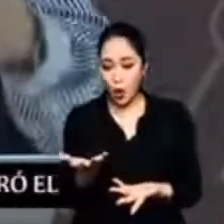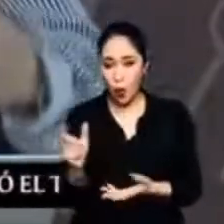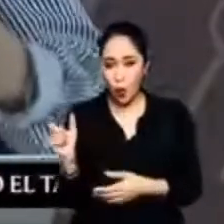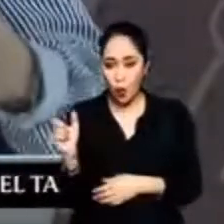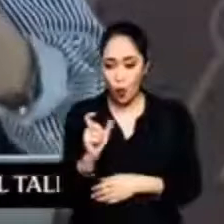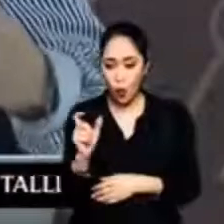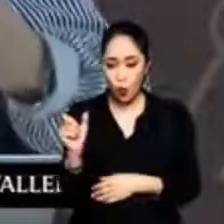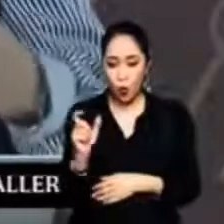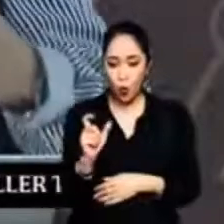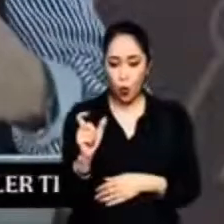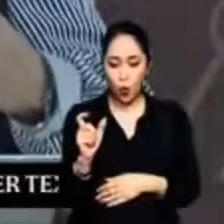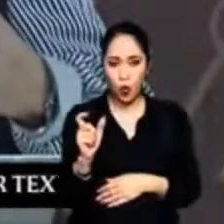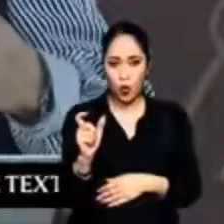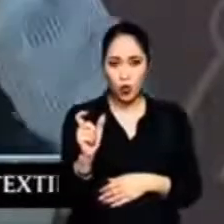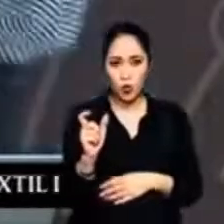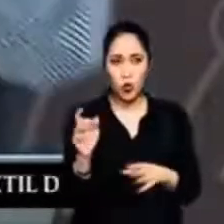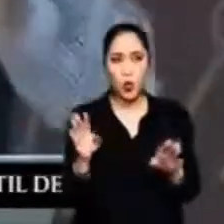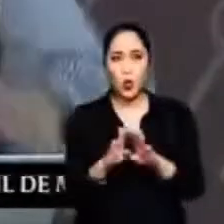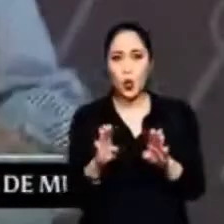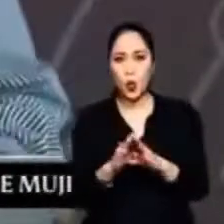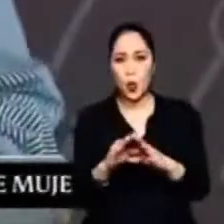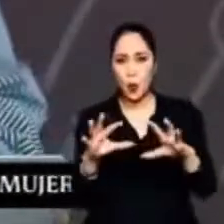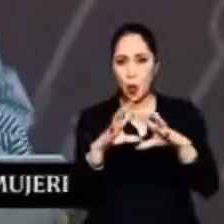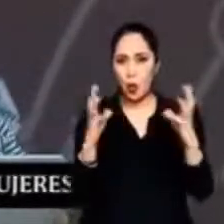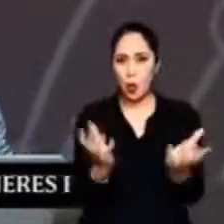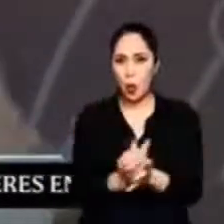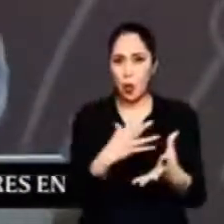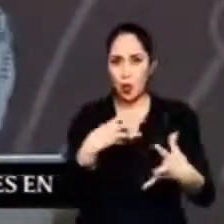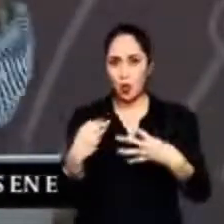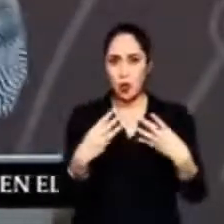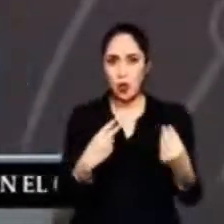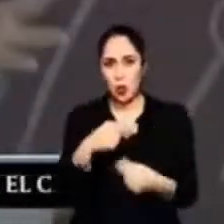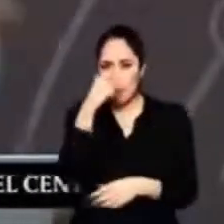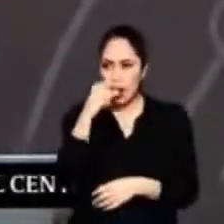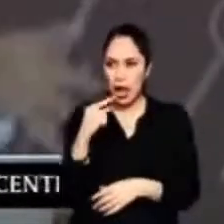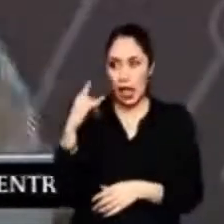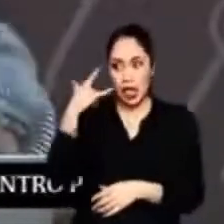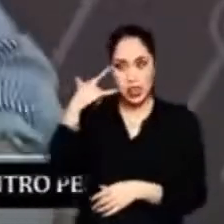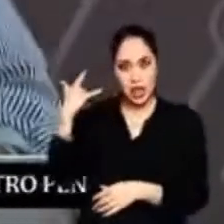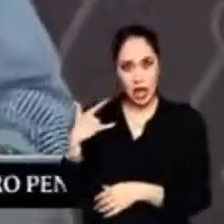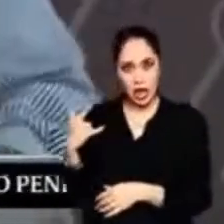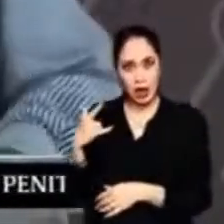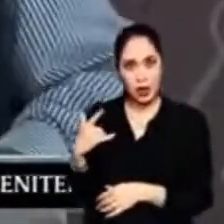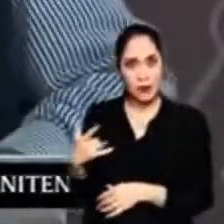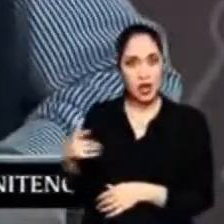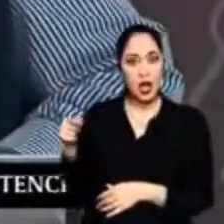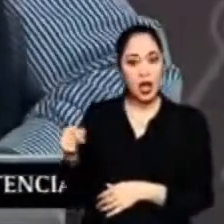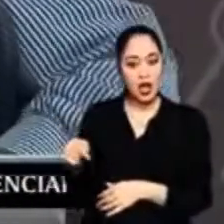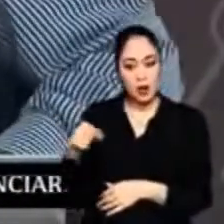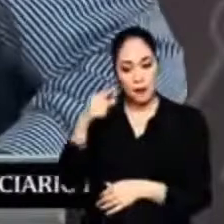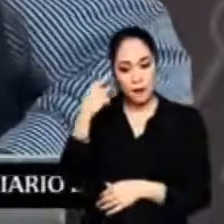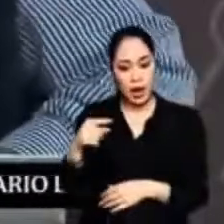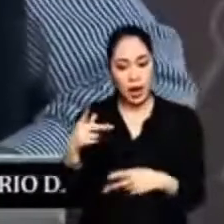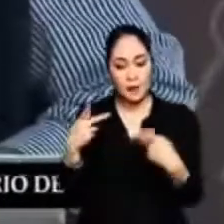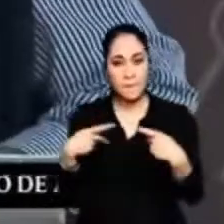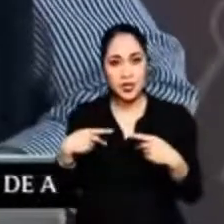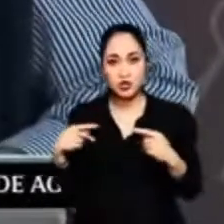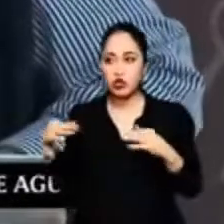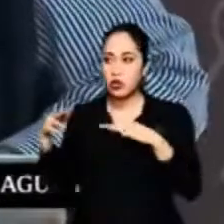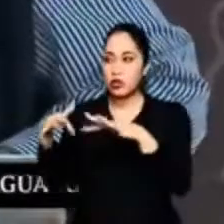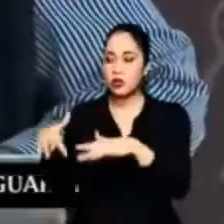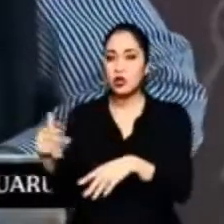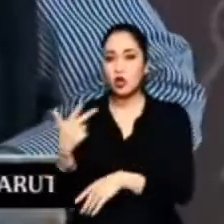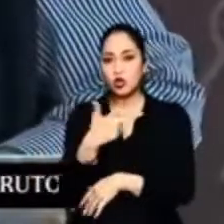confrontación que le hicimos al virus, este tema del carnaval, por ejemplo, fue una confrontación fuerte. Ahí se reunieron 856